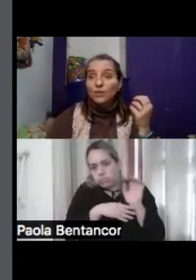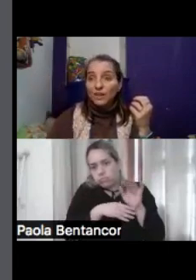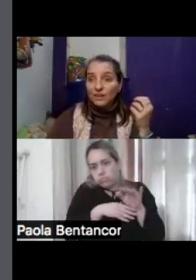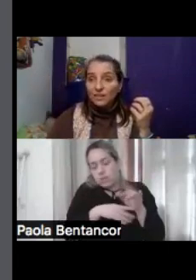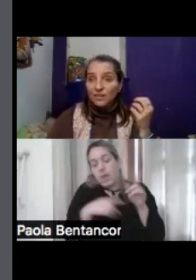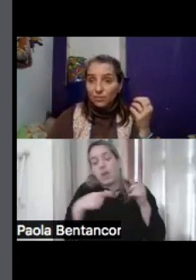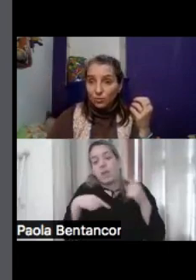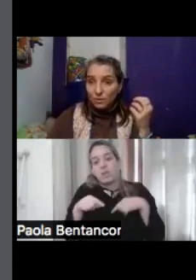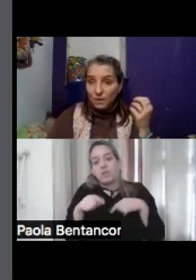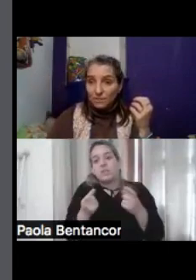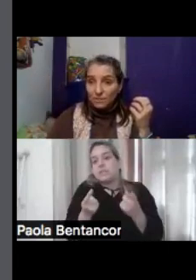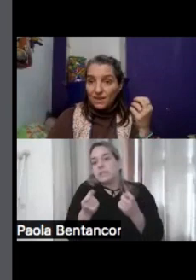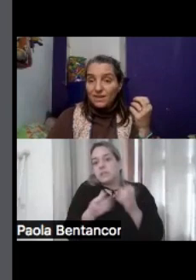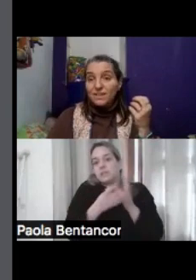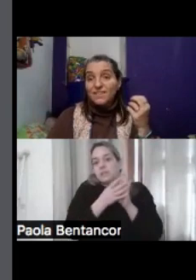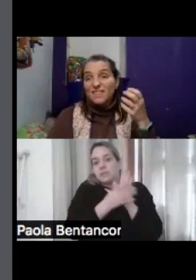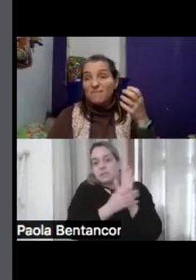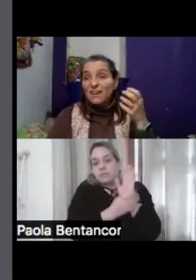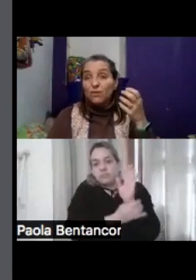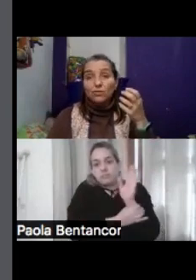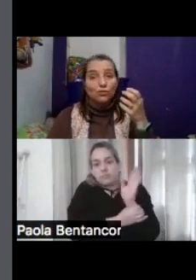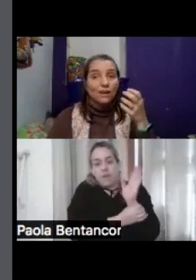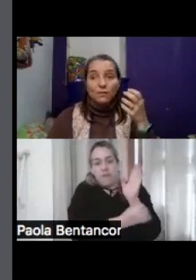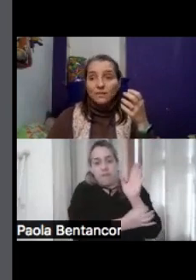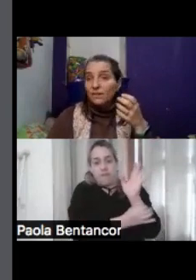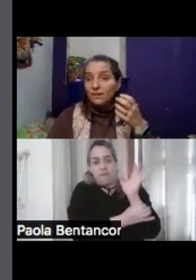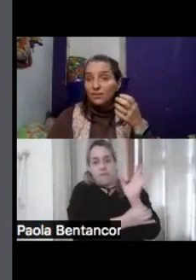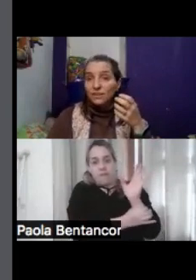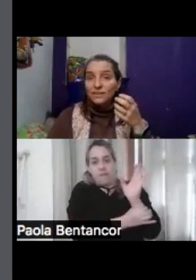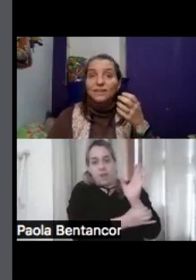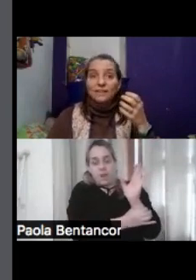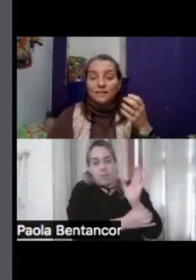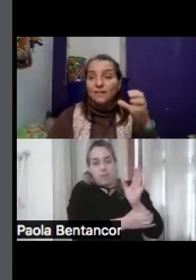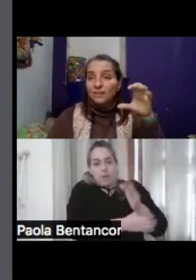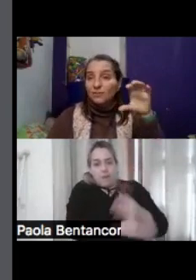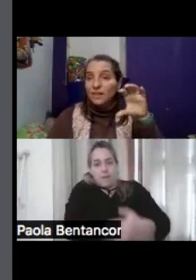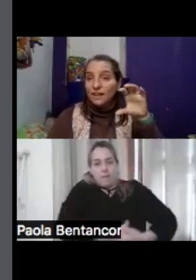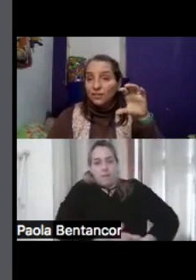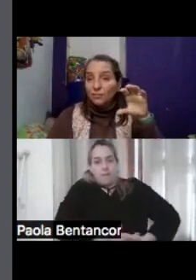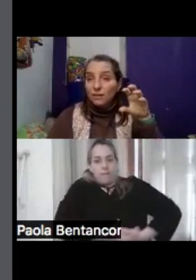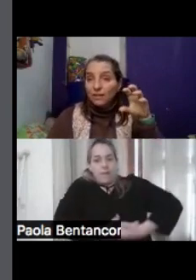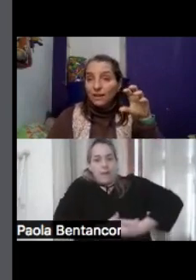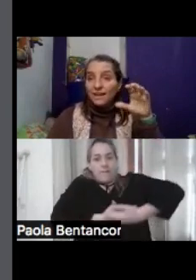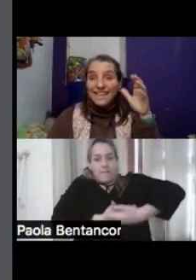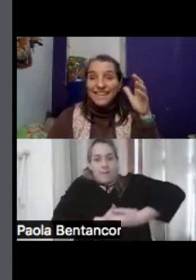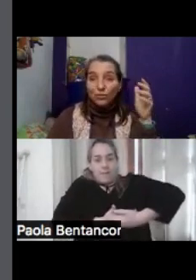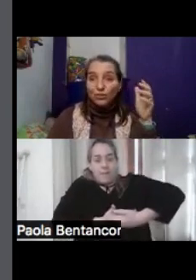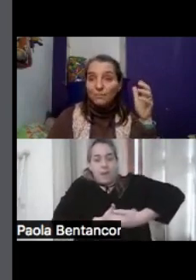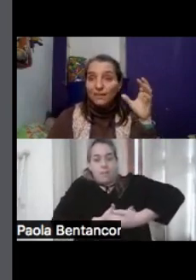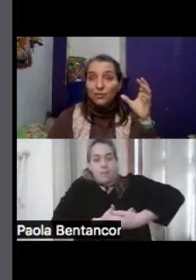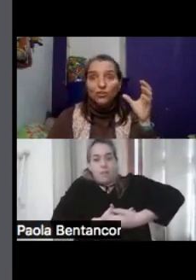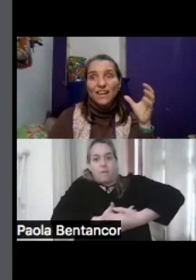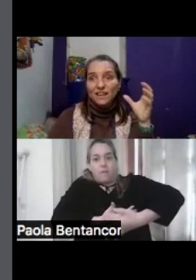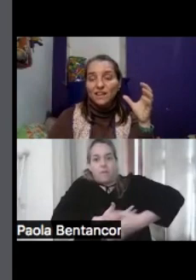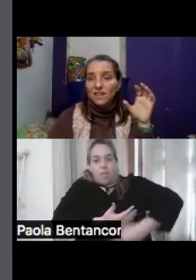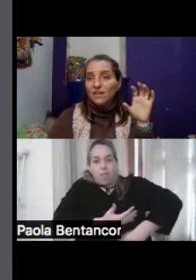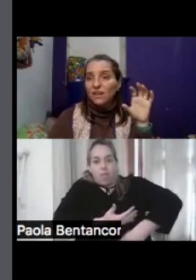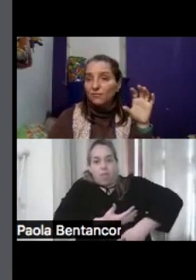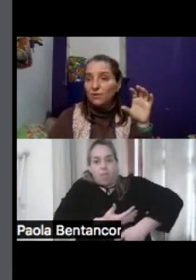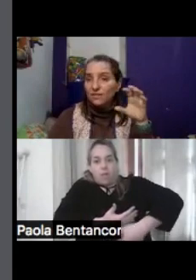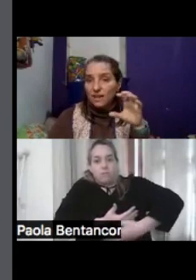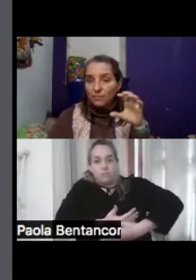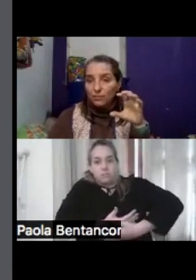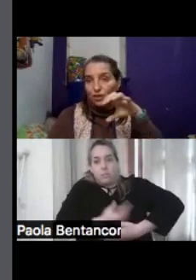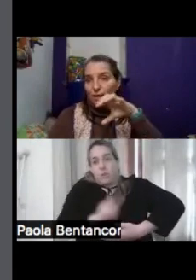para poder sostener a su bebé. Y sin embargo, ya no estaba dando teta, necesitaba reforzar dando mamadera y la otra mano no